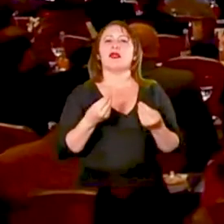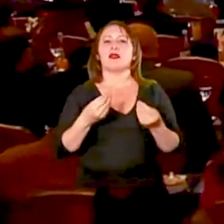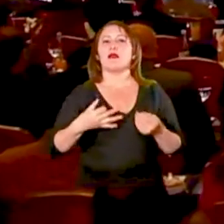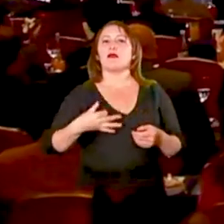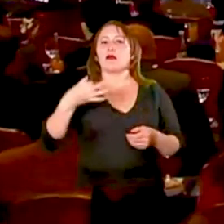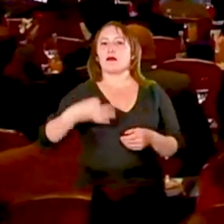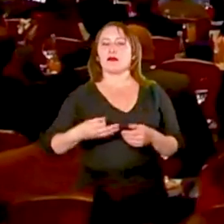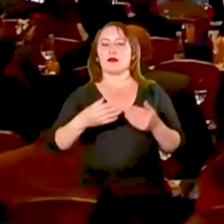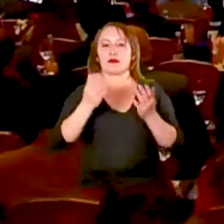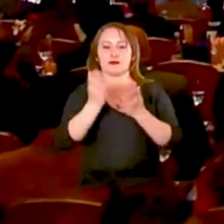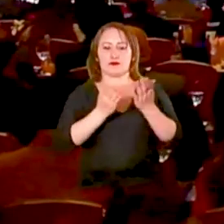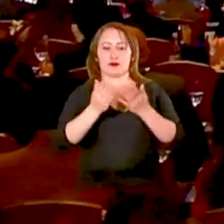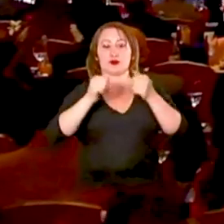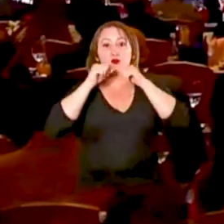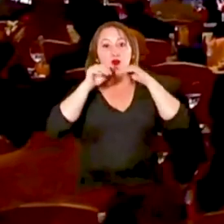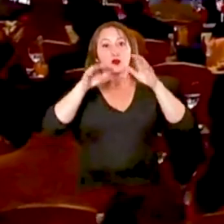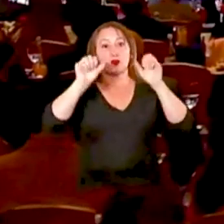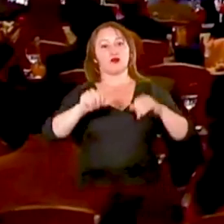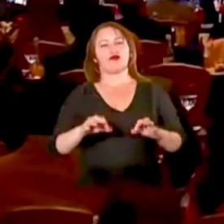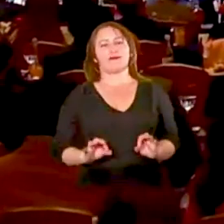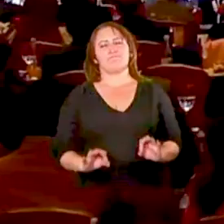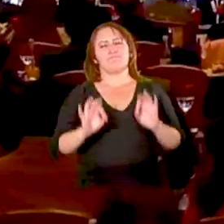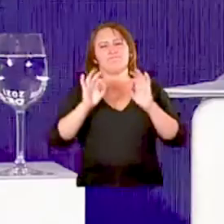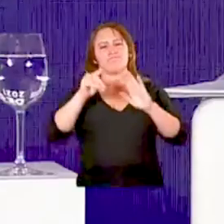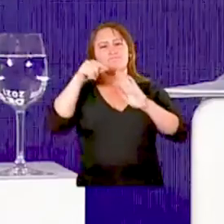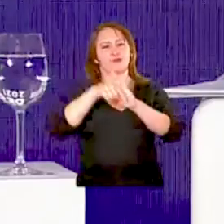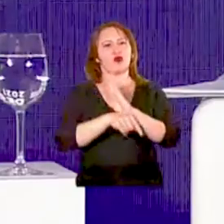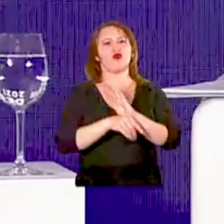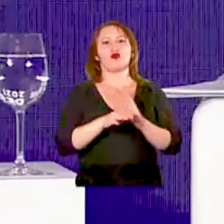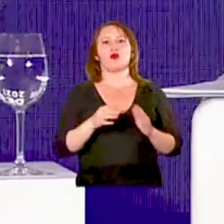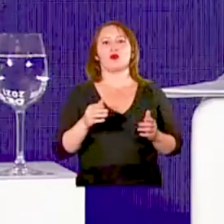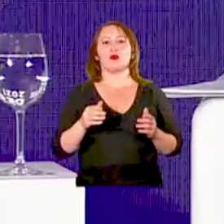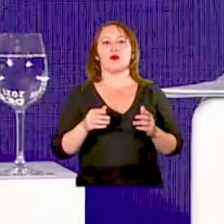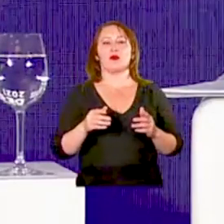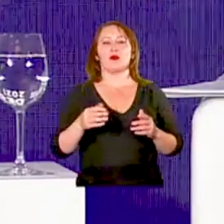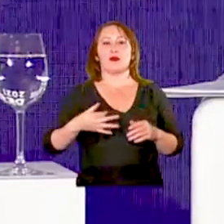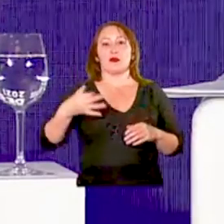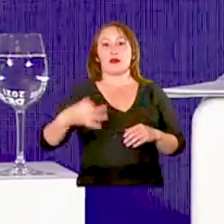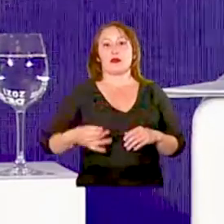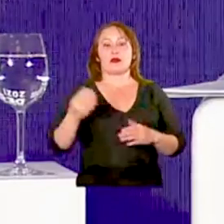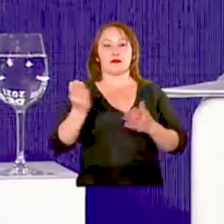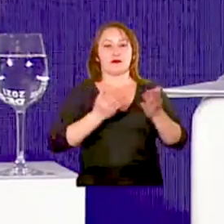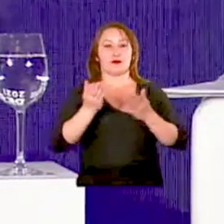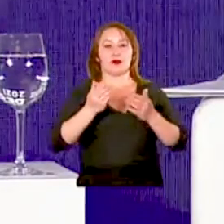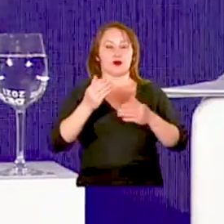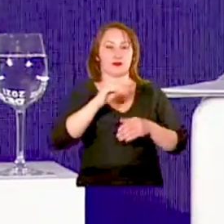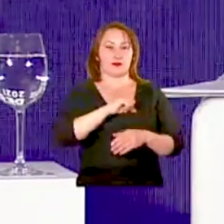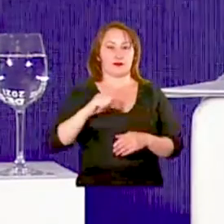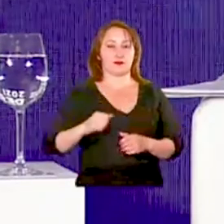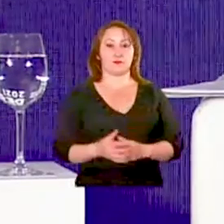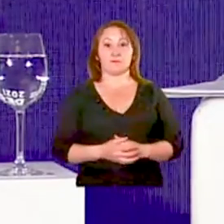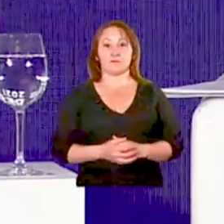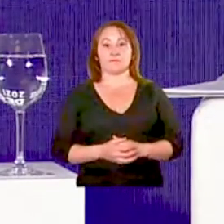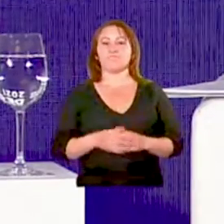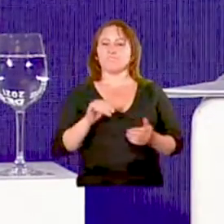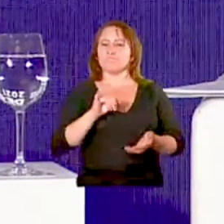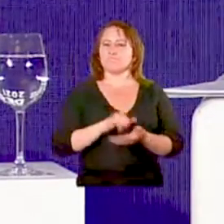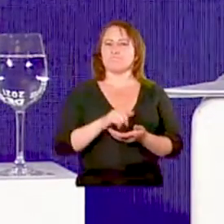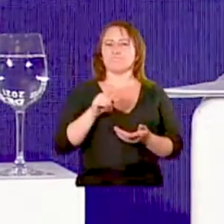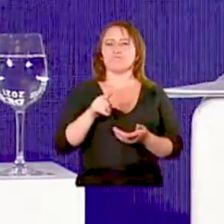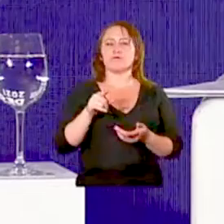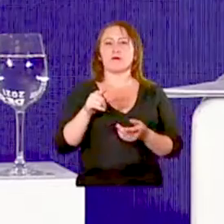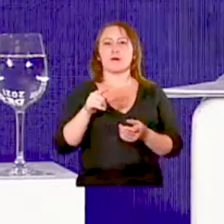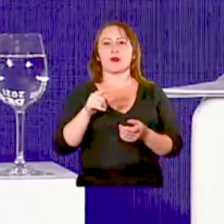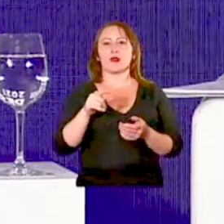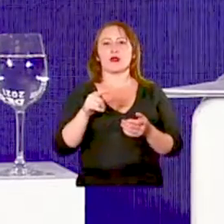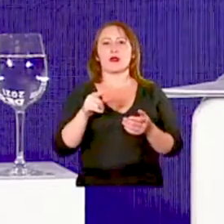ética de los servidores públicos fuera muchísimo más profunda que la ética de los servidores particulares. Y eso nos llevó a tener que